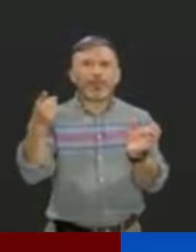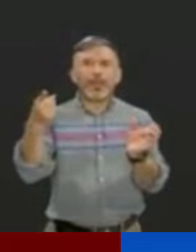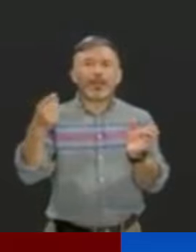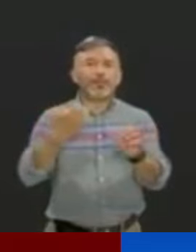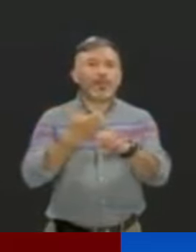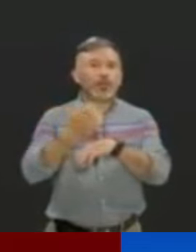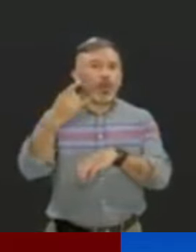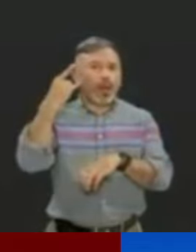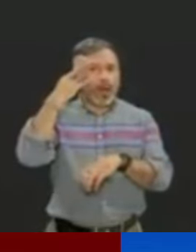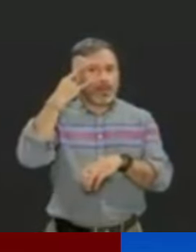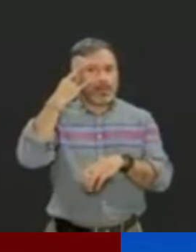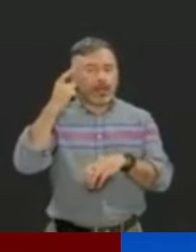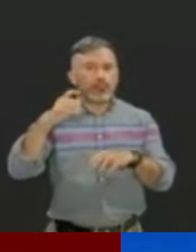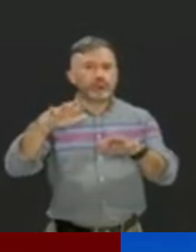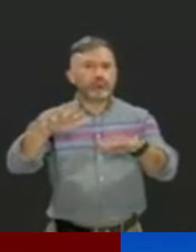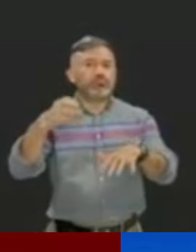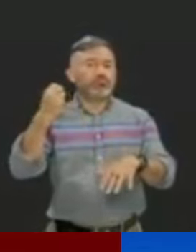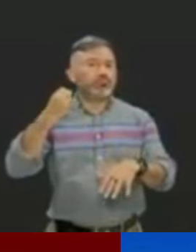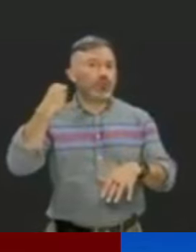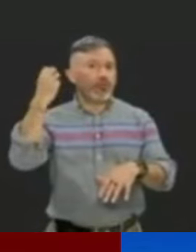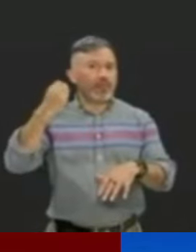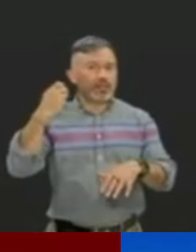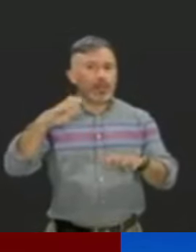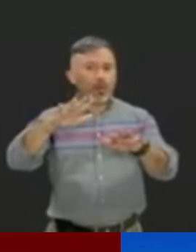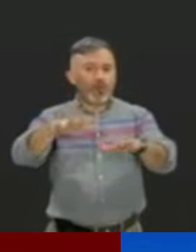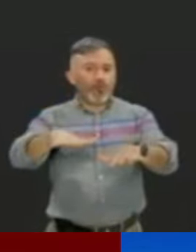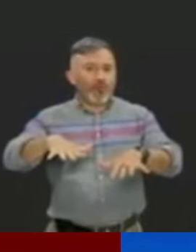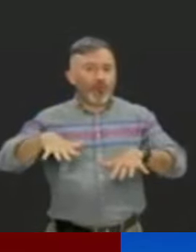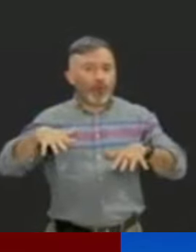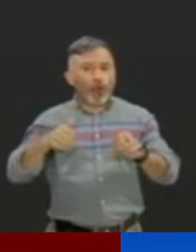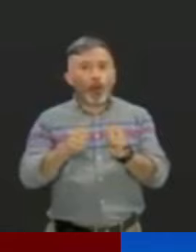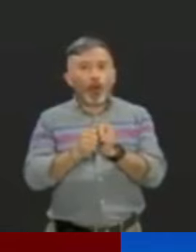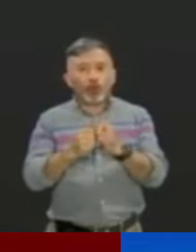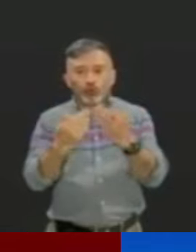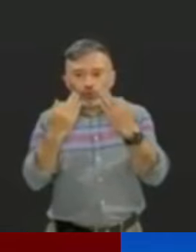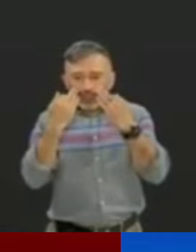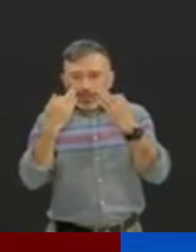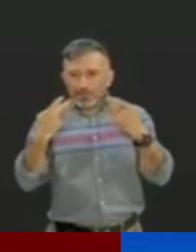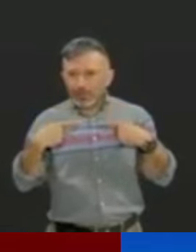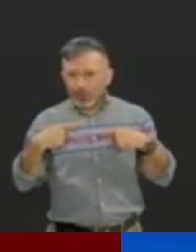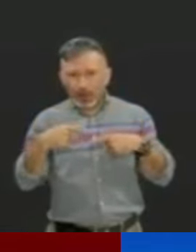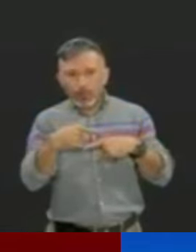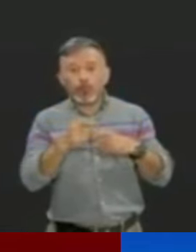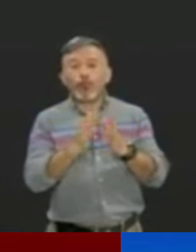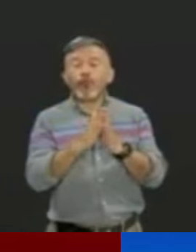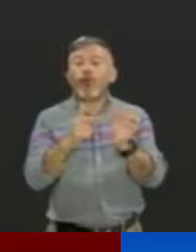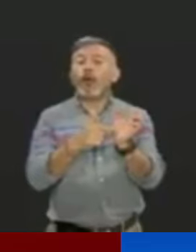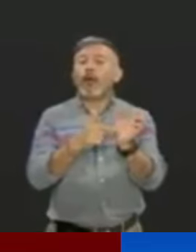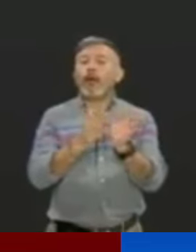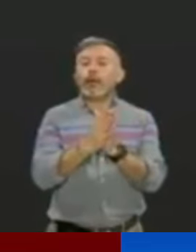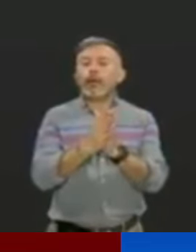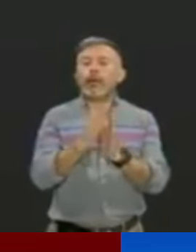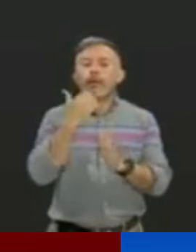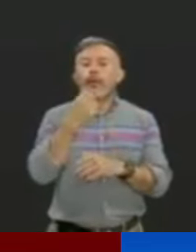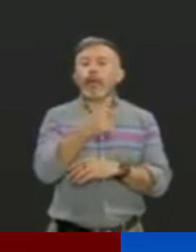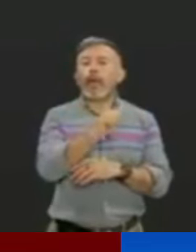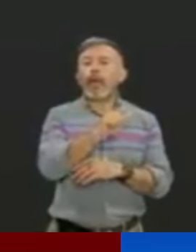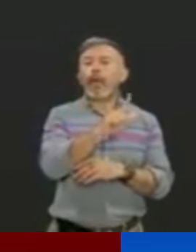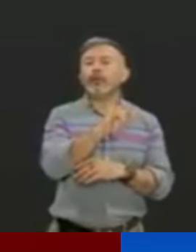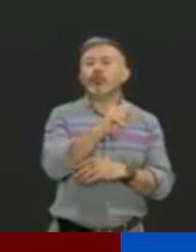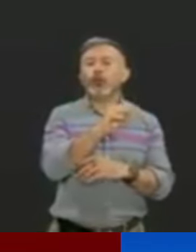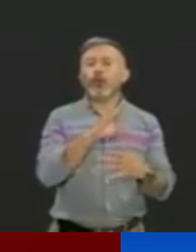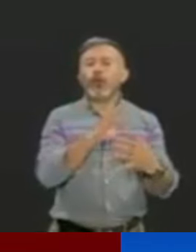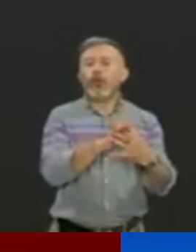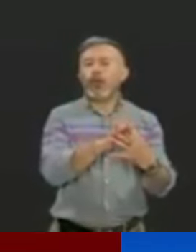muchas personas, pues prácticamente pidió el auxilio de Alito Moreno y del PRI y exigió una alianza con